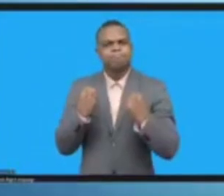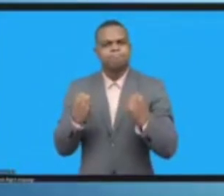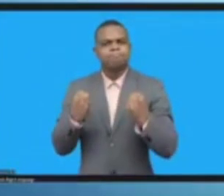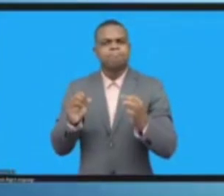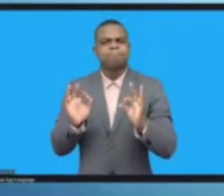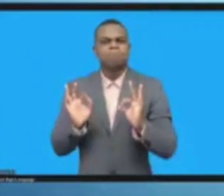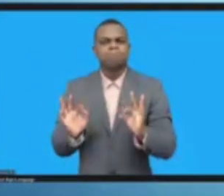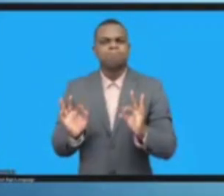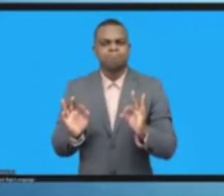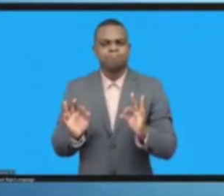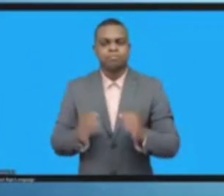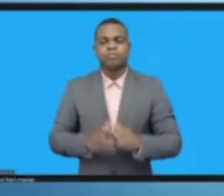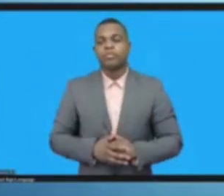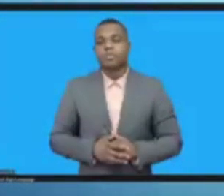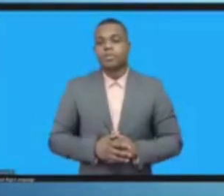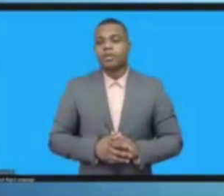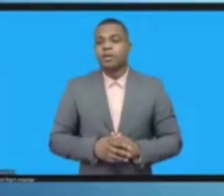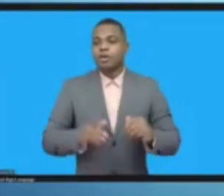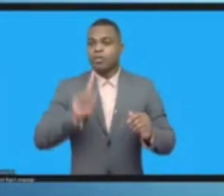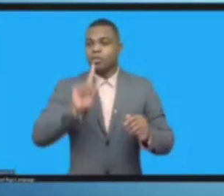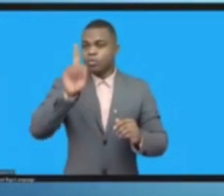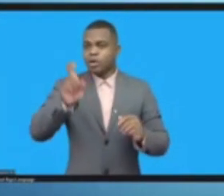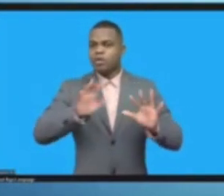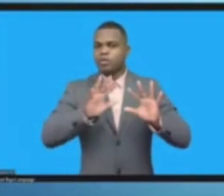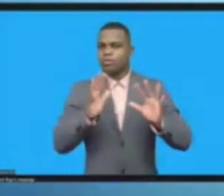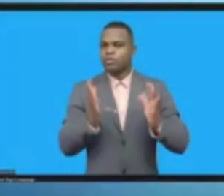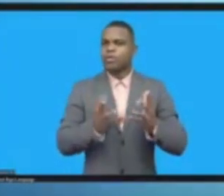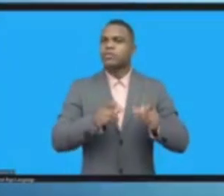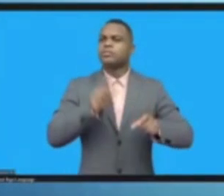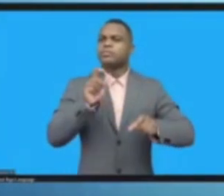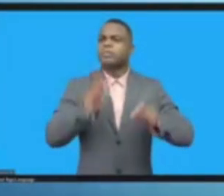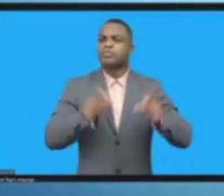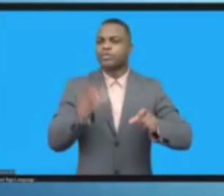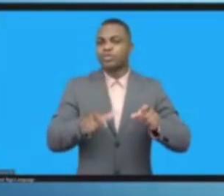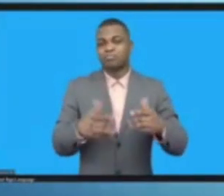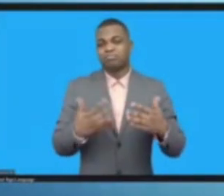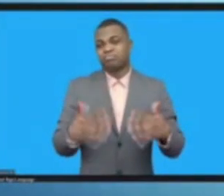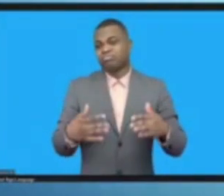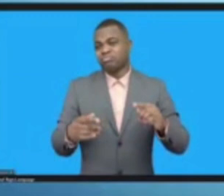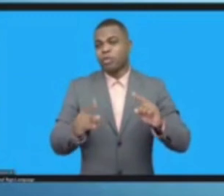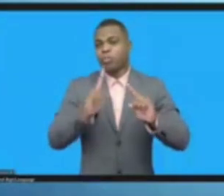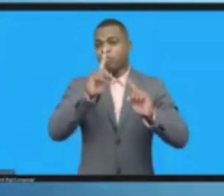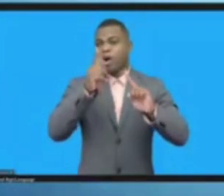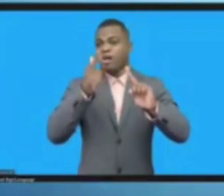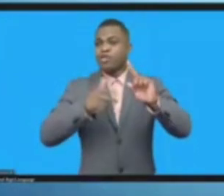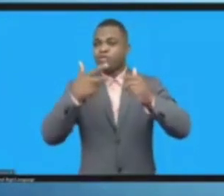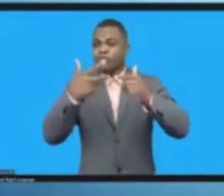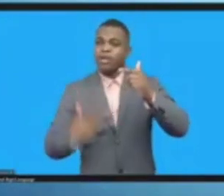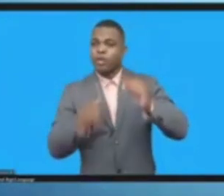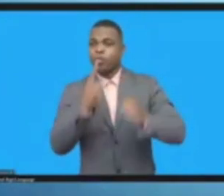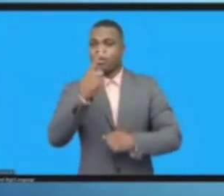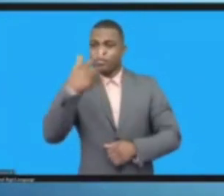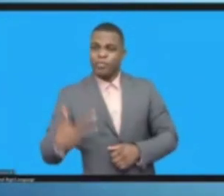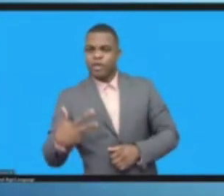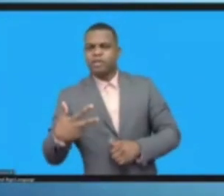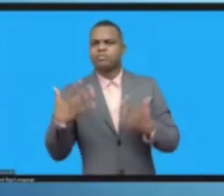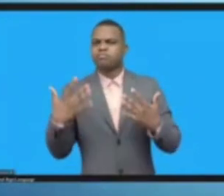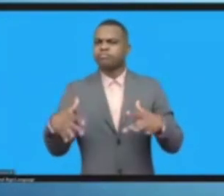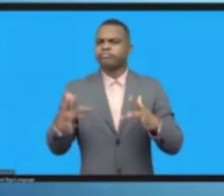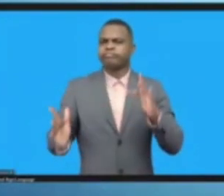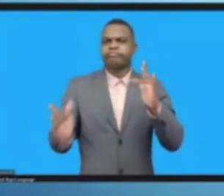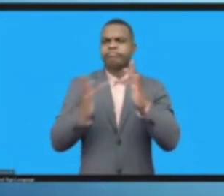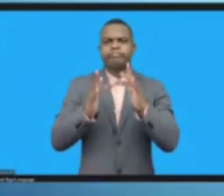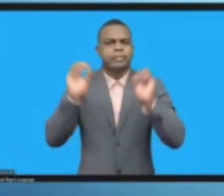en un mundo en el que los riesgos asociados con las tecnologías digitales se multiplican y